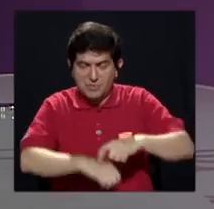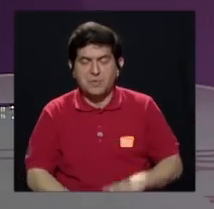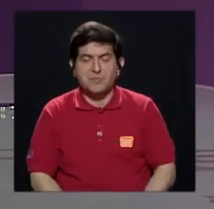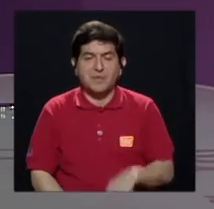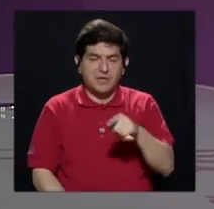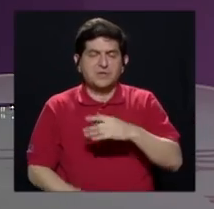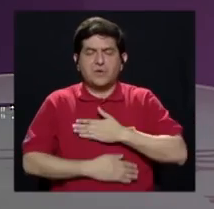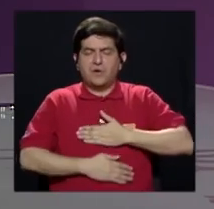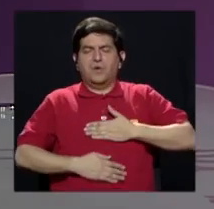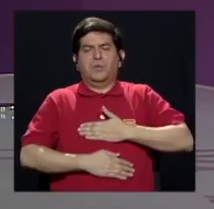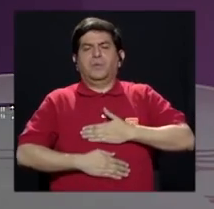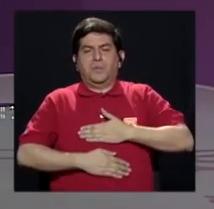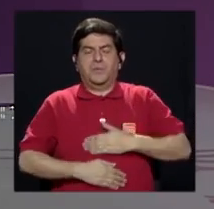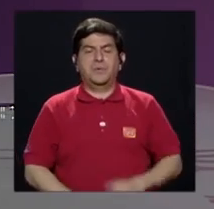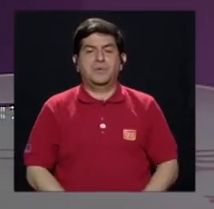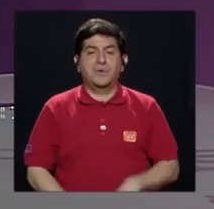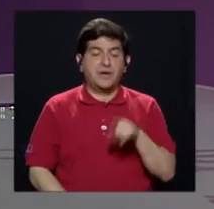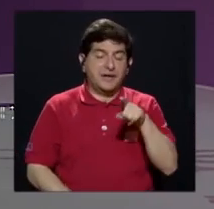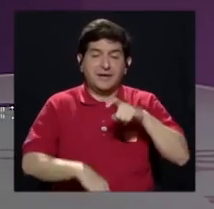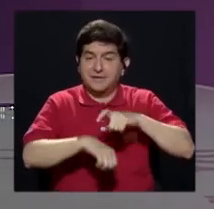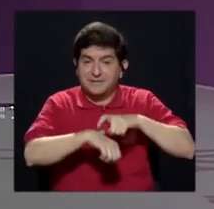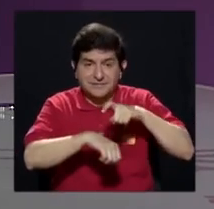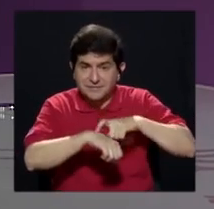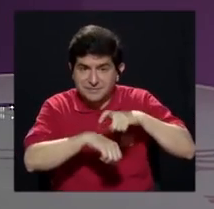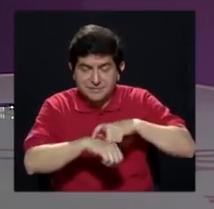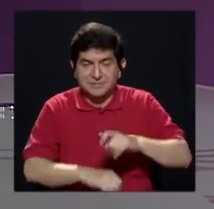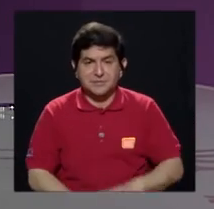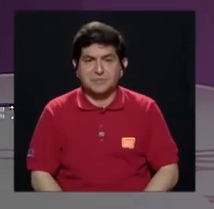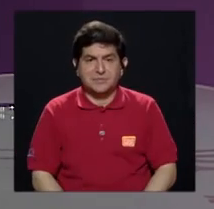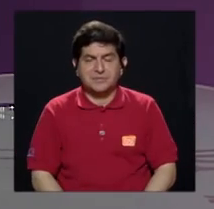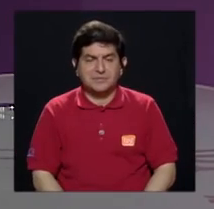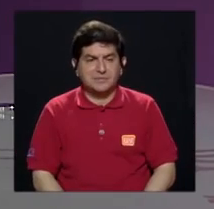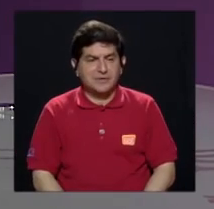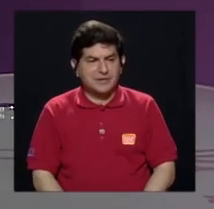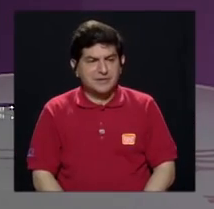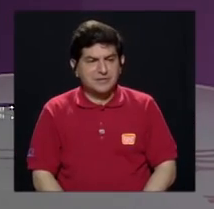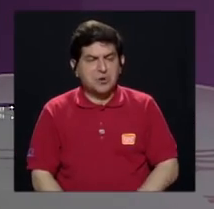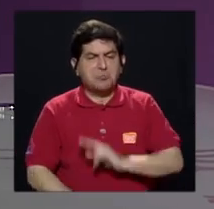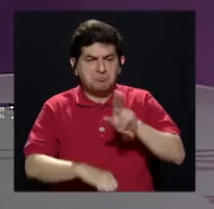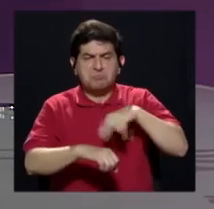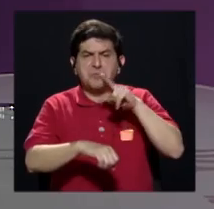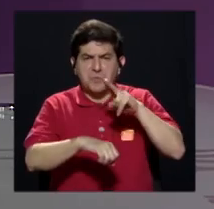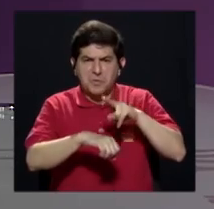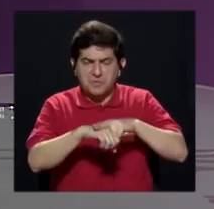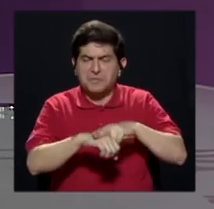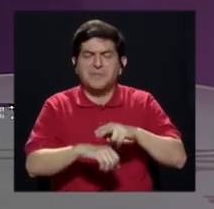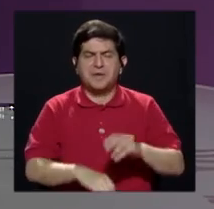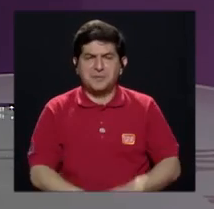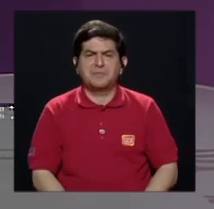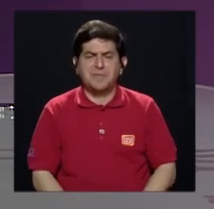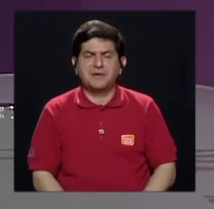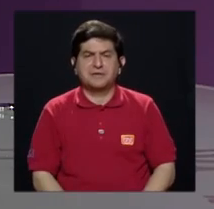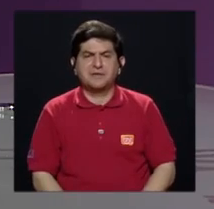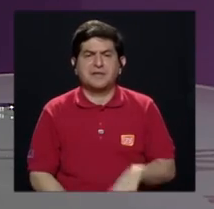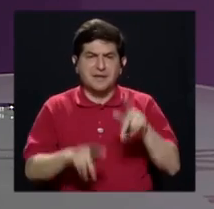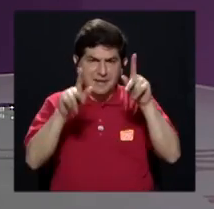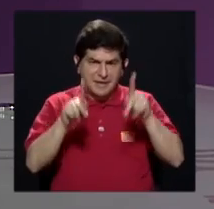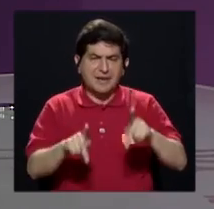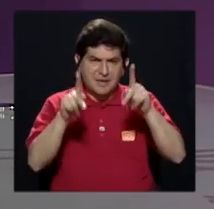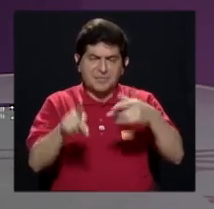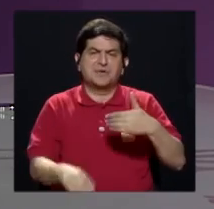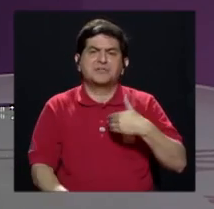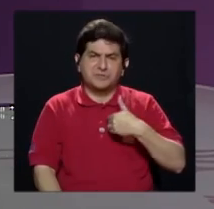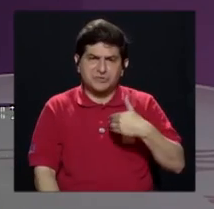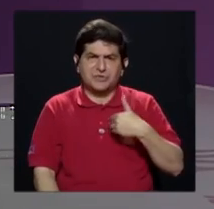va a salir muy muy frecuentemente durante el orgasmo la persona va a